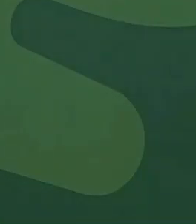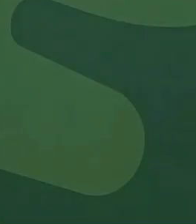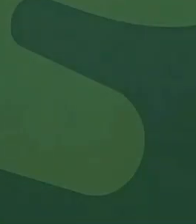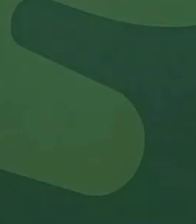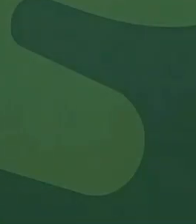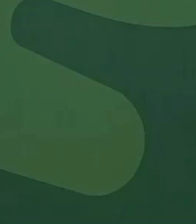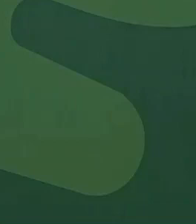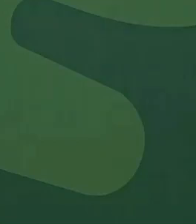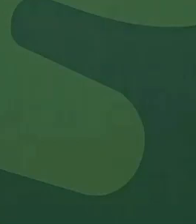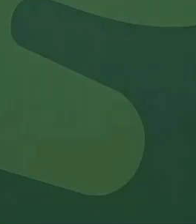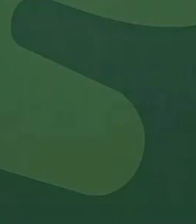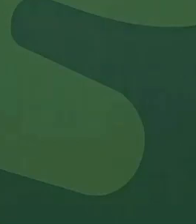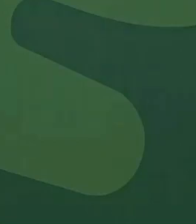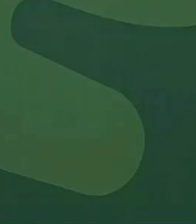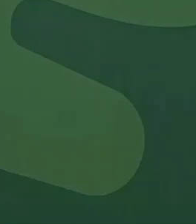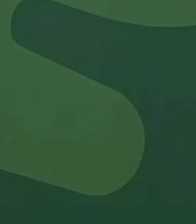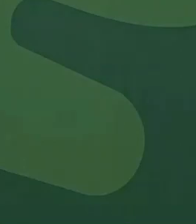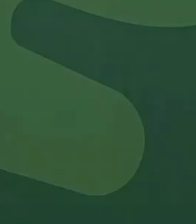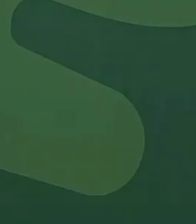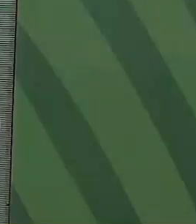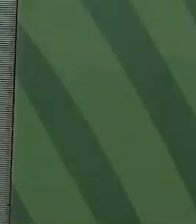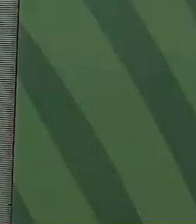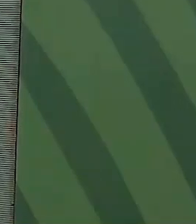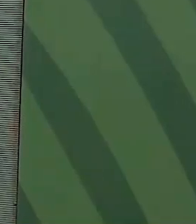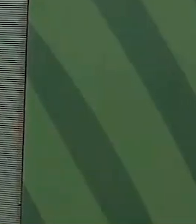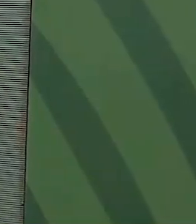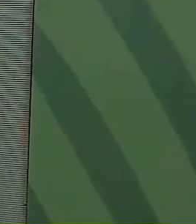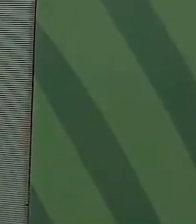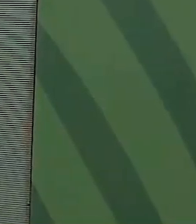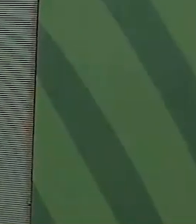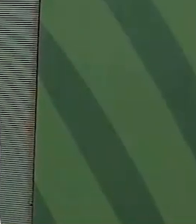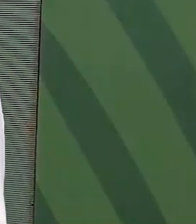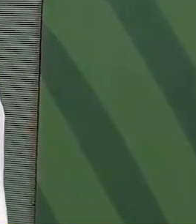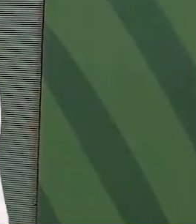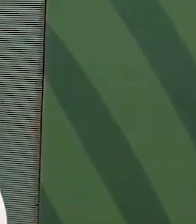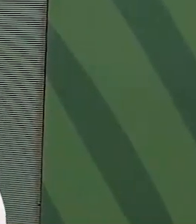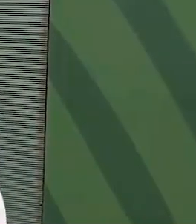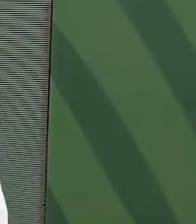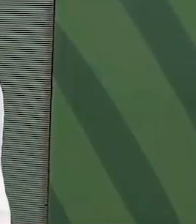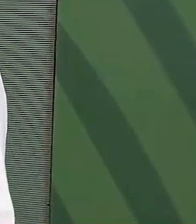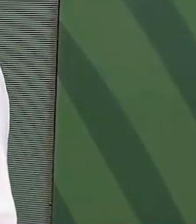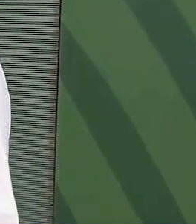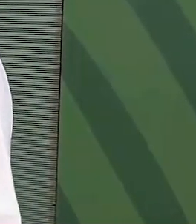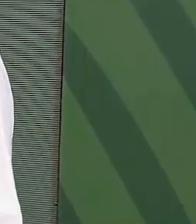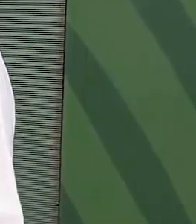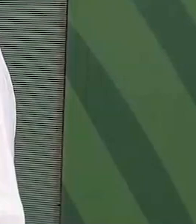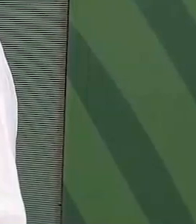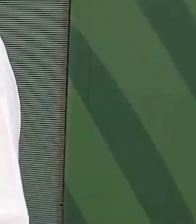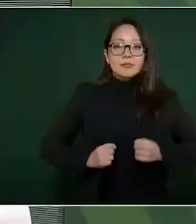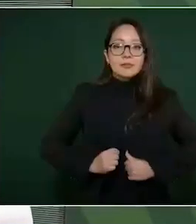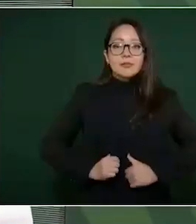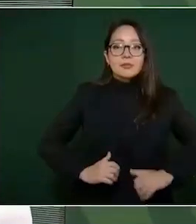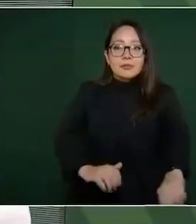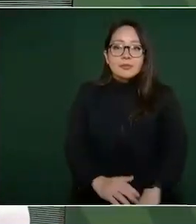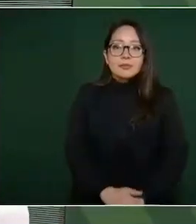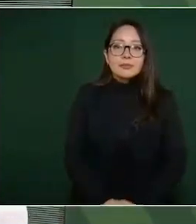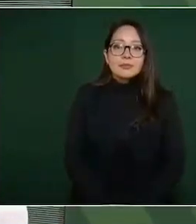acusando de no estar bien de sus facultades mentales o algo así, que no